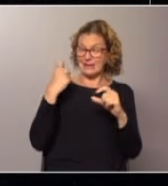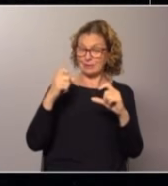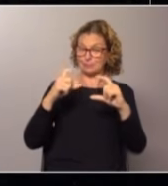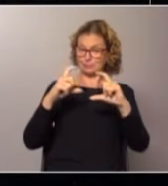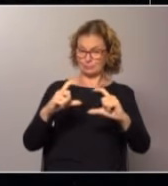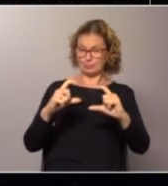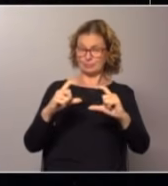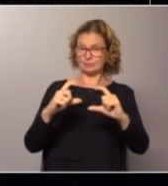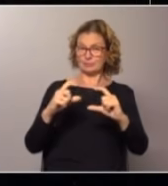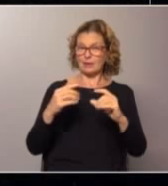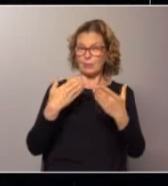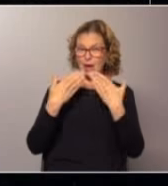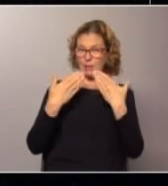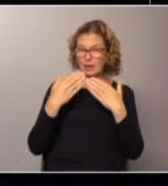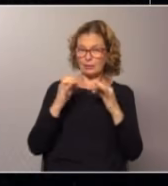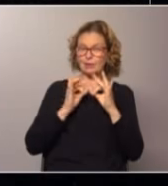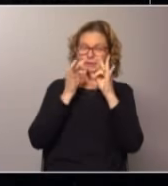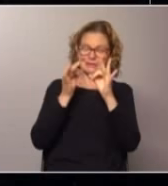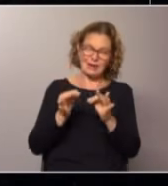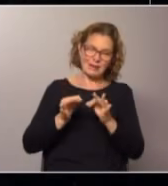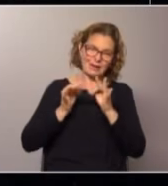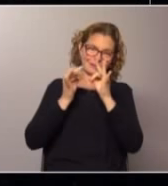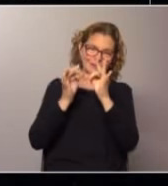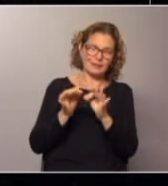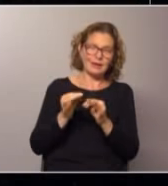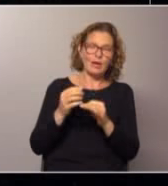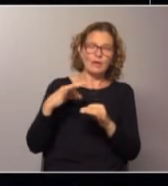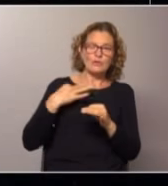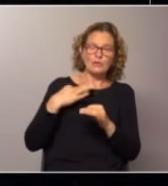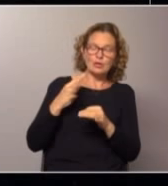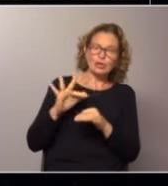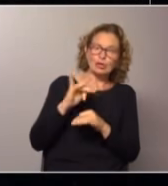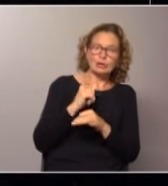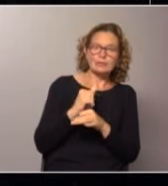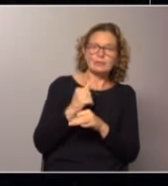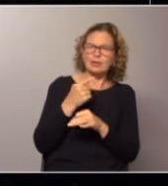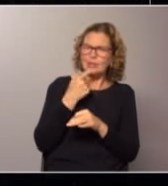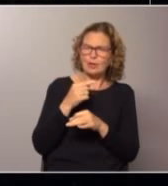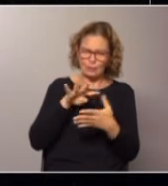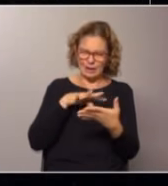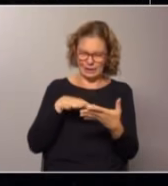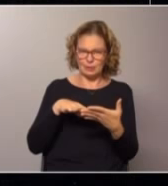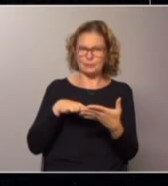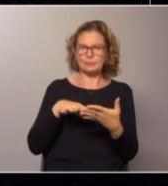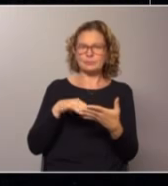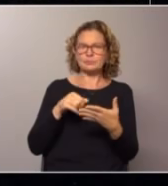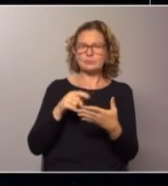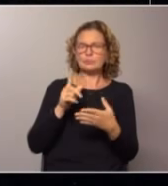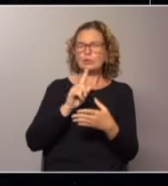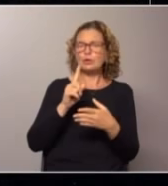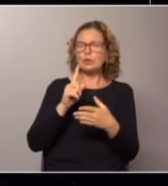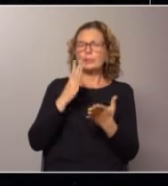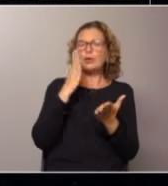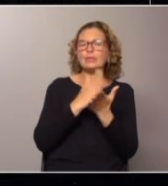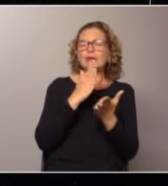que estamos hablando de cosas que llegan de cosas que estamos viviendo cotidianamente pero te voy a leer lo textual dice no tenemos